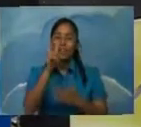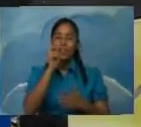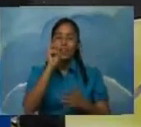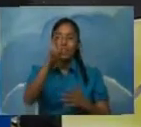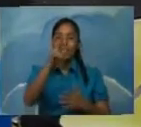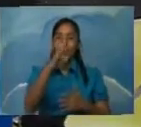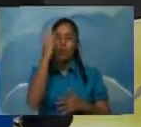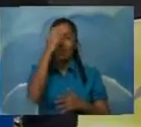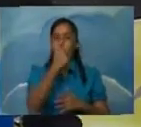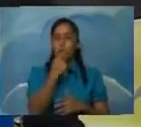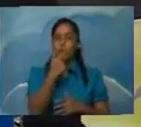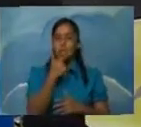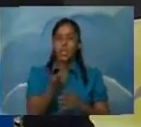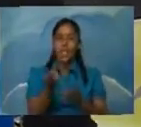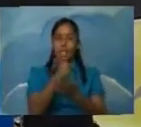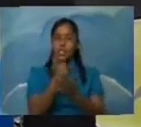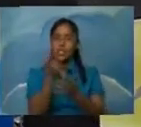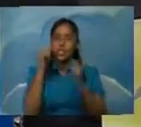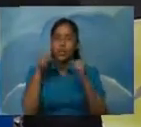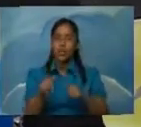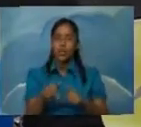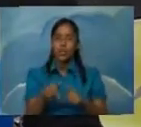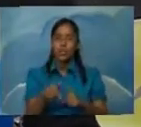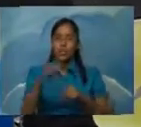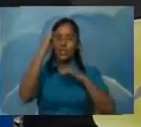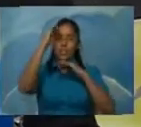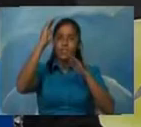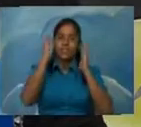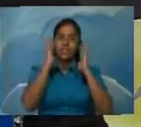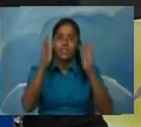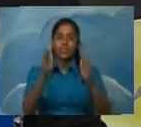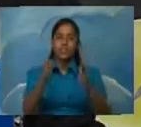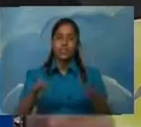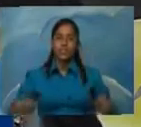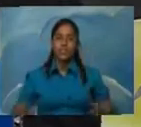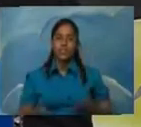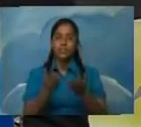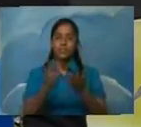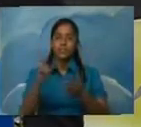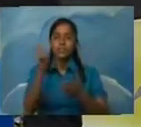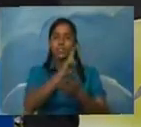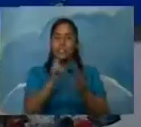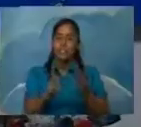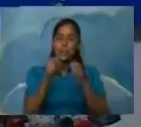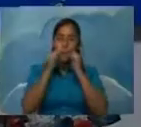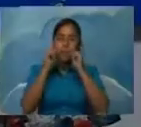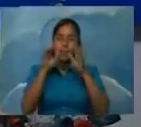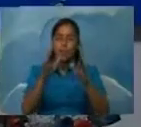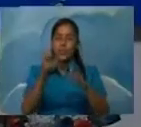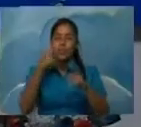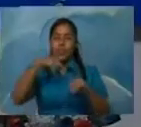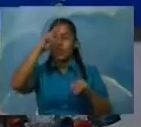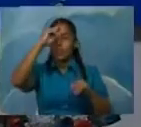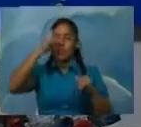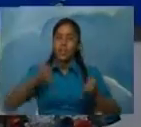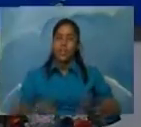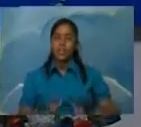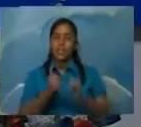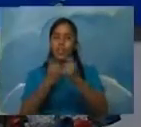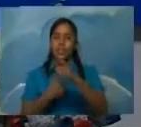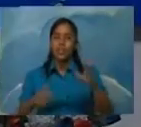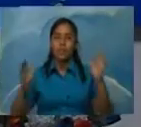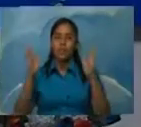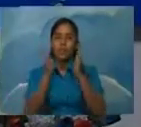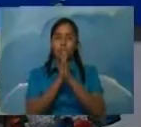bonita lección tendremos para hoy! ¡Atención, Maelón, adelante! Leemos con la bendición del Padre, del Hijo y del